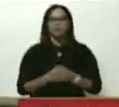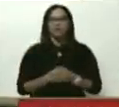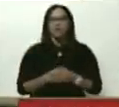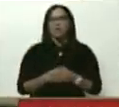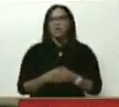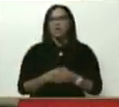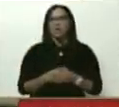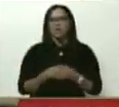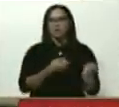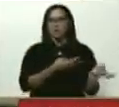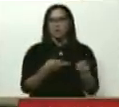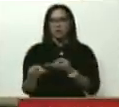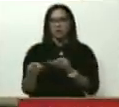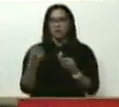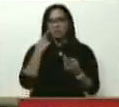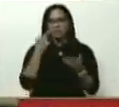está, ¿ven?